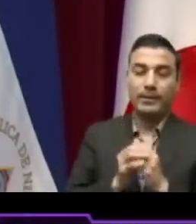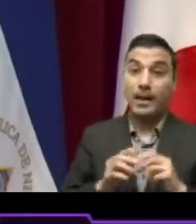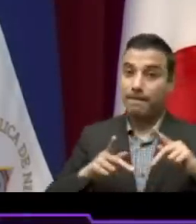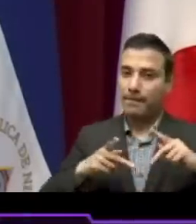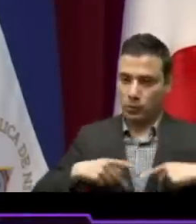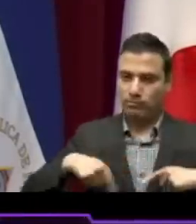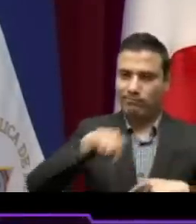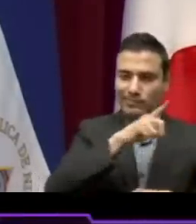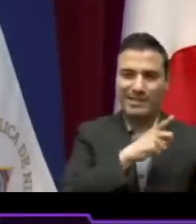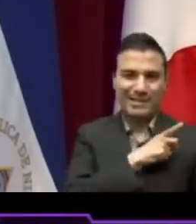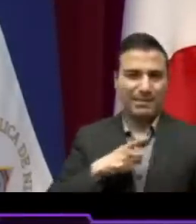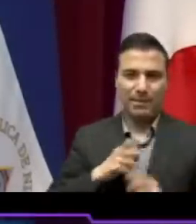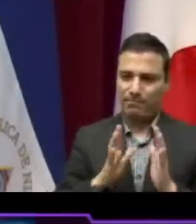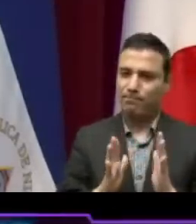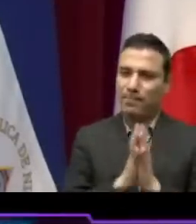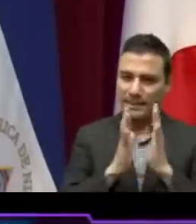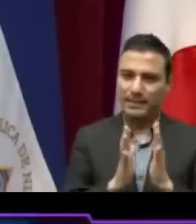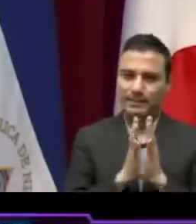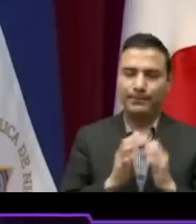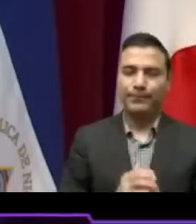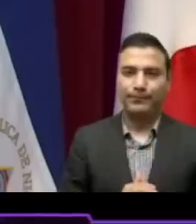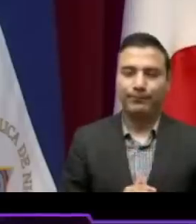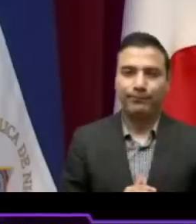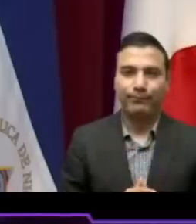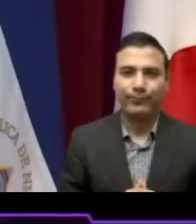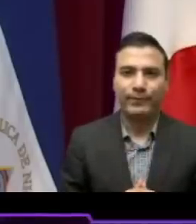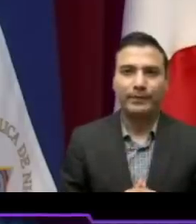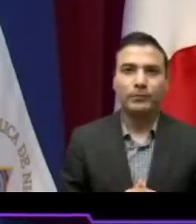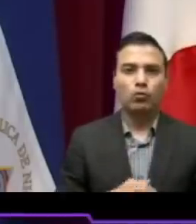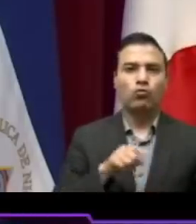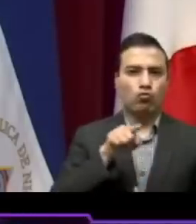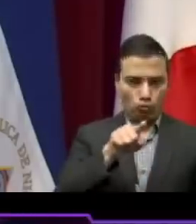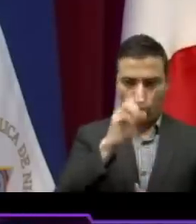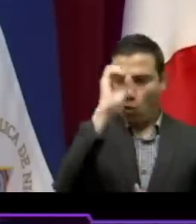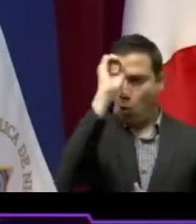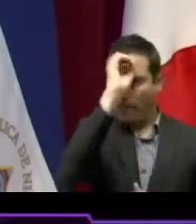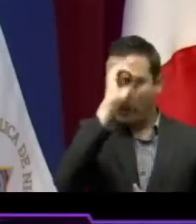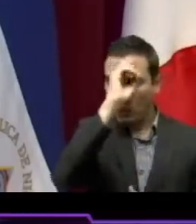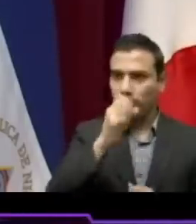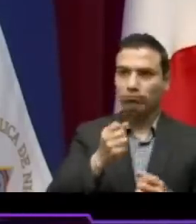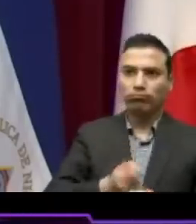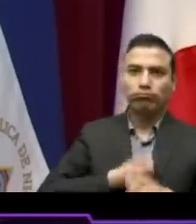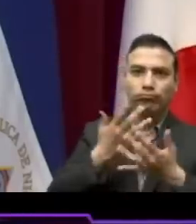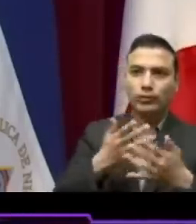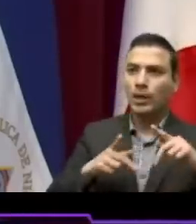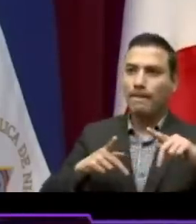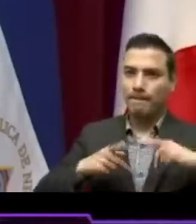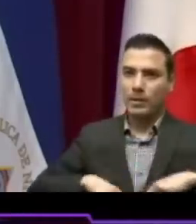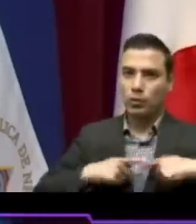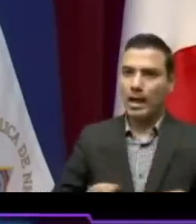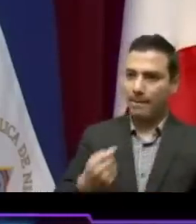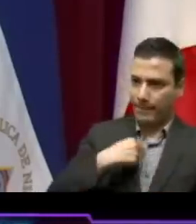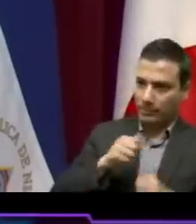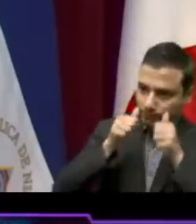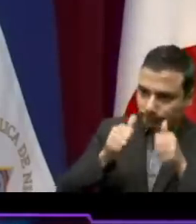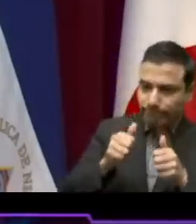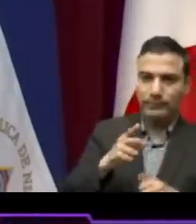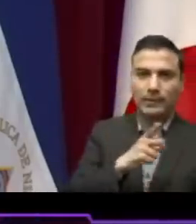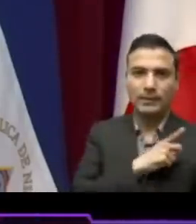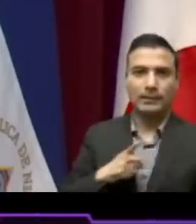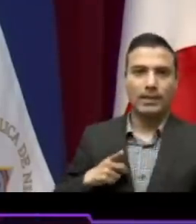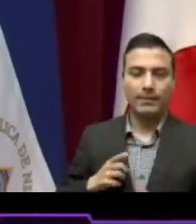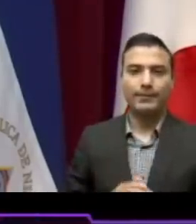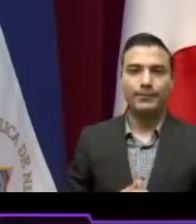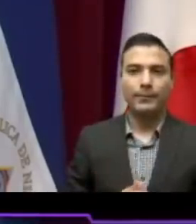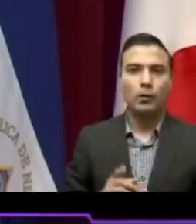en la demanda de expresar la propia voz y Buscar que esta sea escuchada de manera clara y firme en el